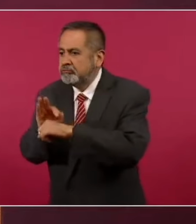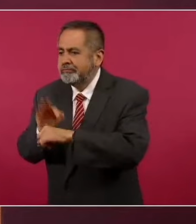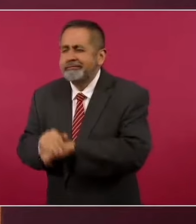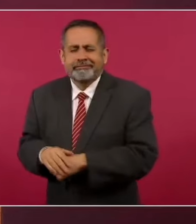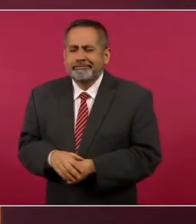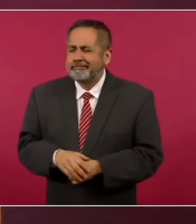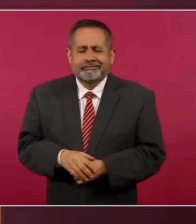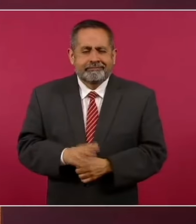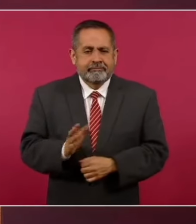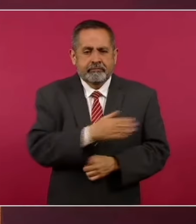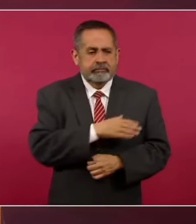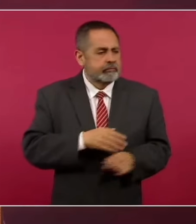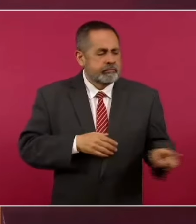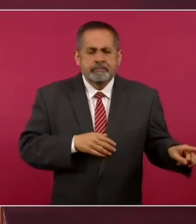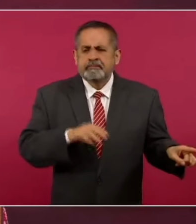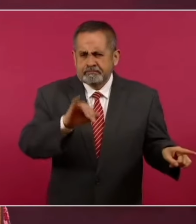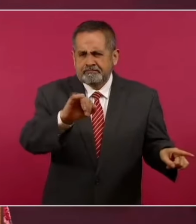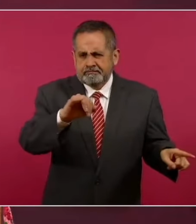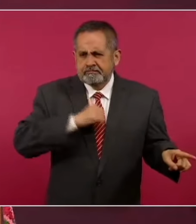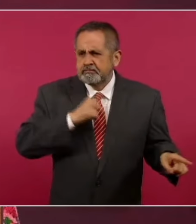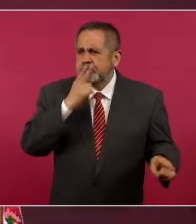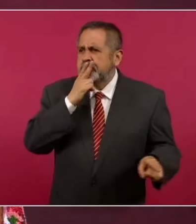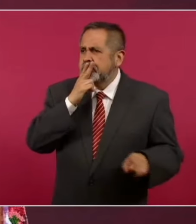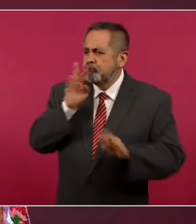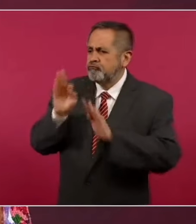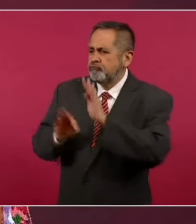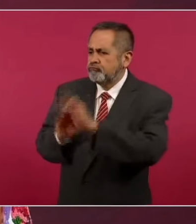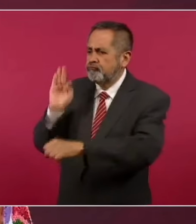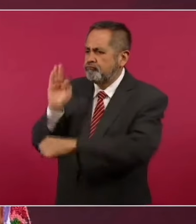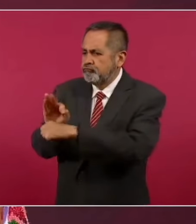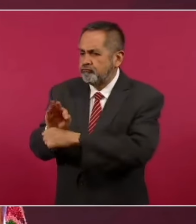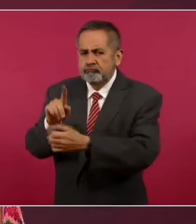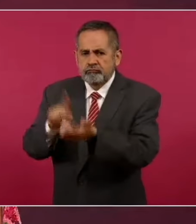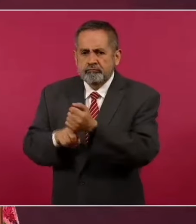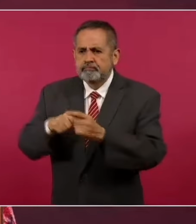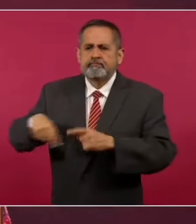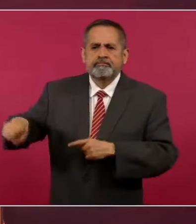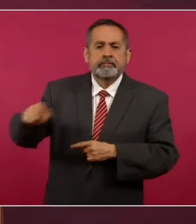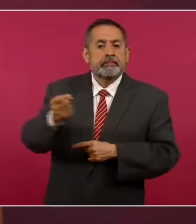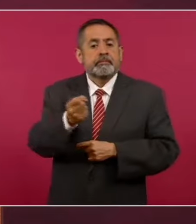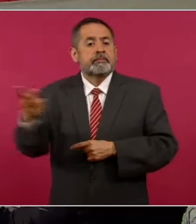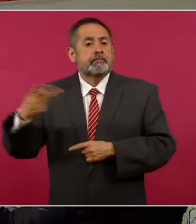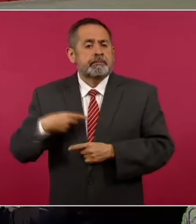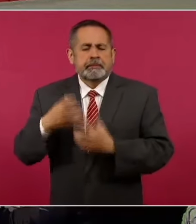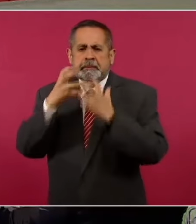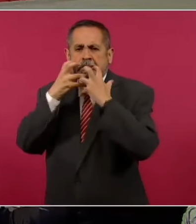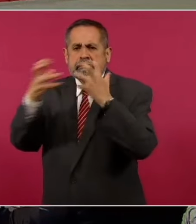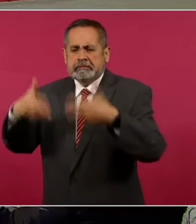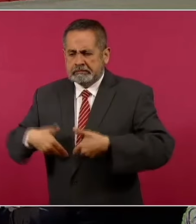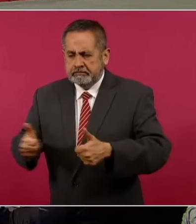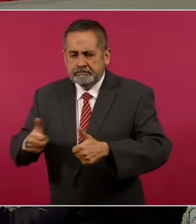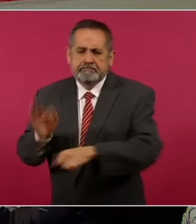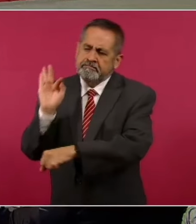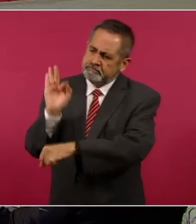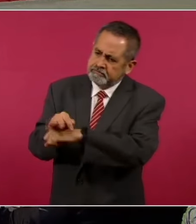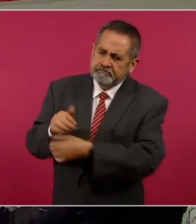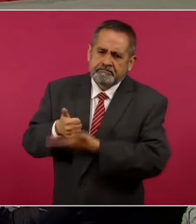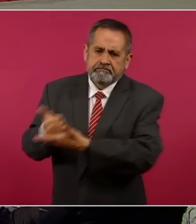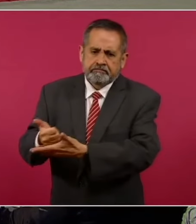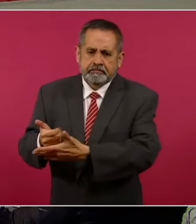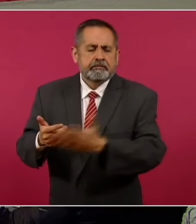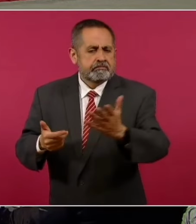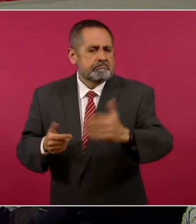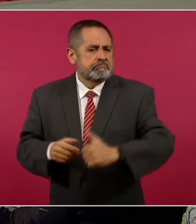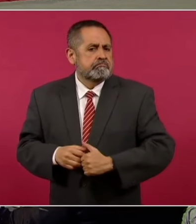nos vamos a preocupar por el silencio de los murciélagos, pero también por los gritos del hambre. Y con el apoyo de nuestro